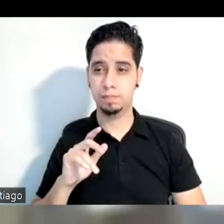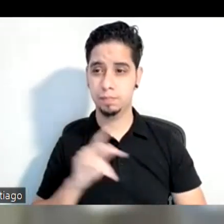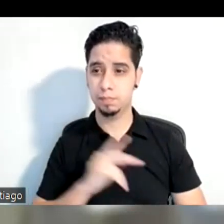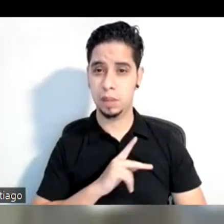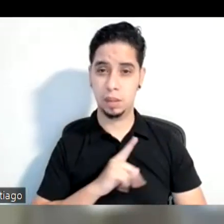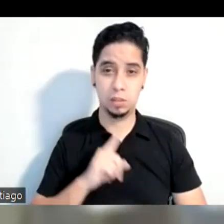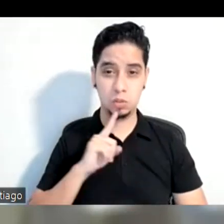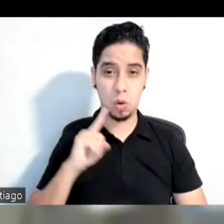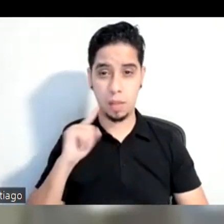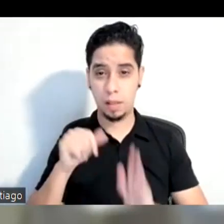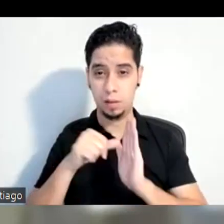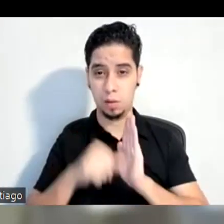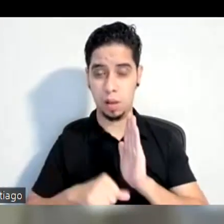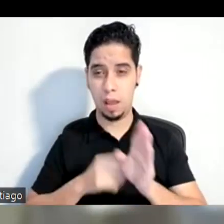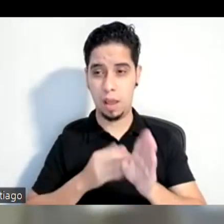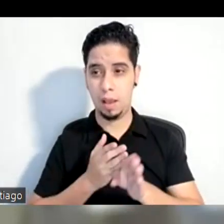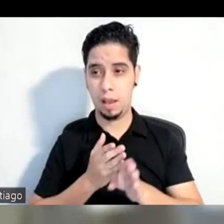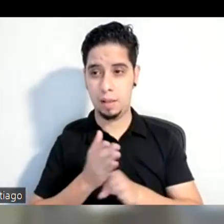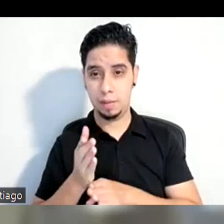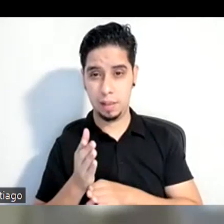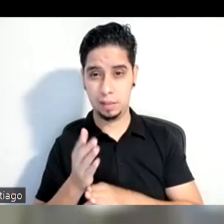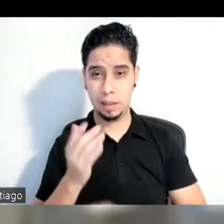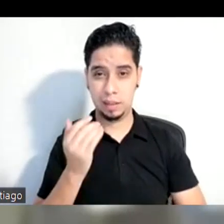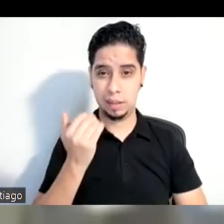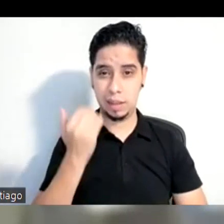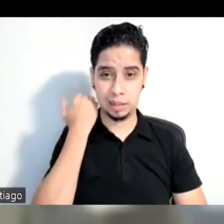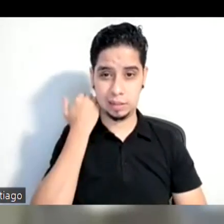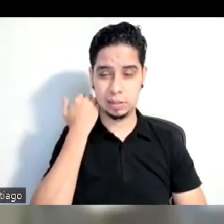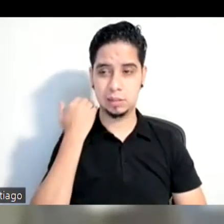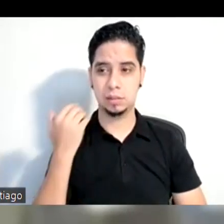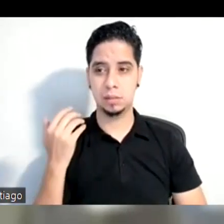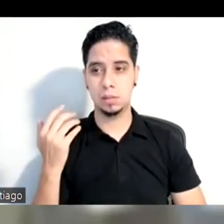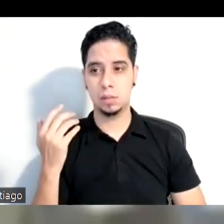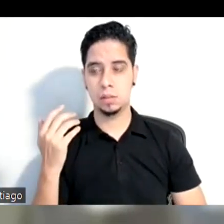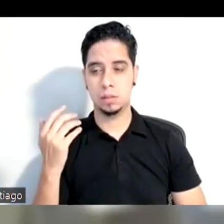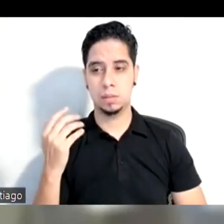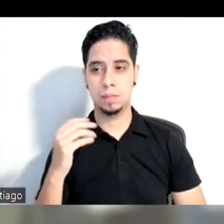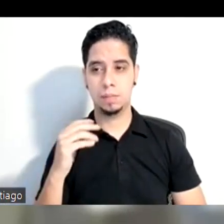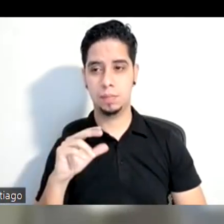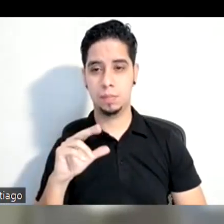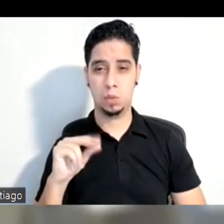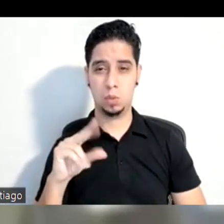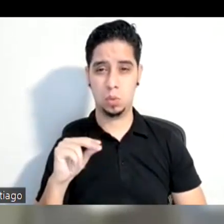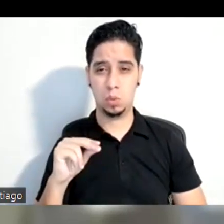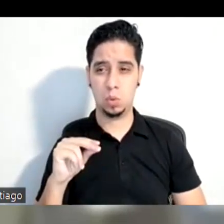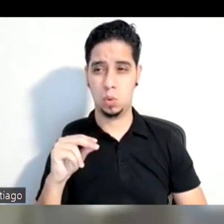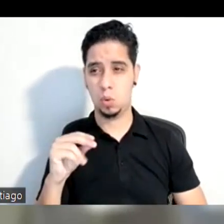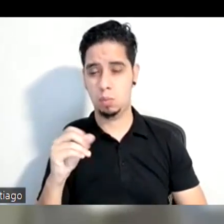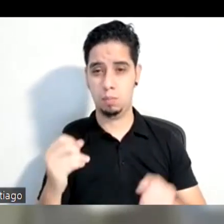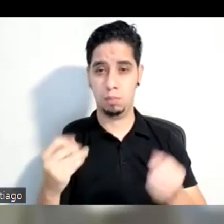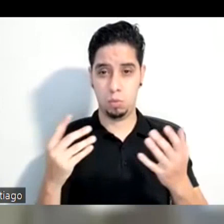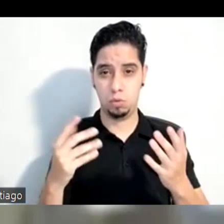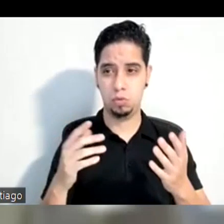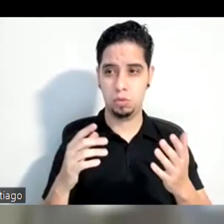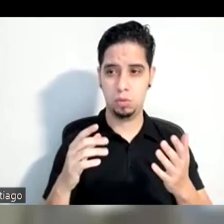cirujana especialista, okay, en cáncer. O sea, no es, usualmente muchos papeles de sordos en películas